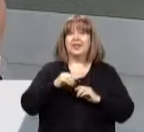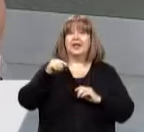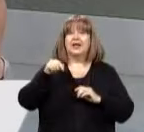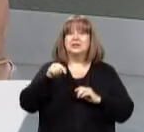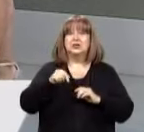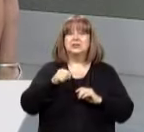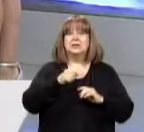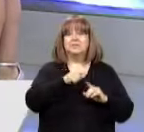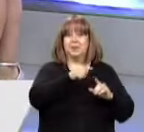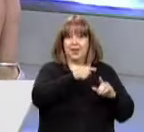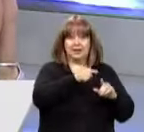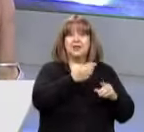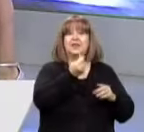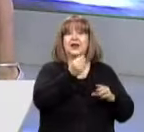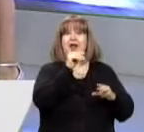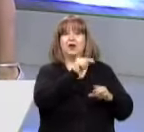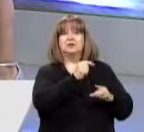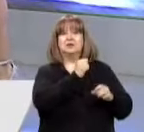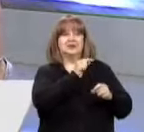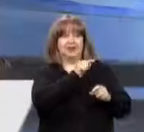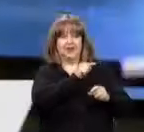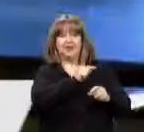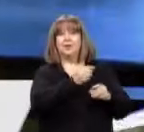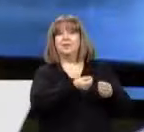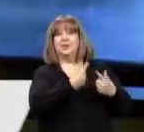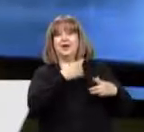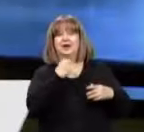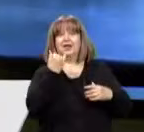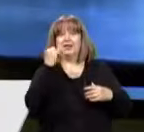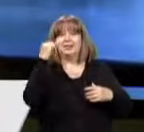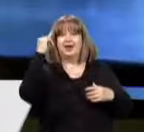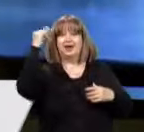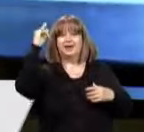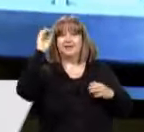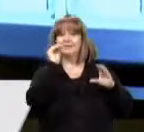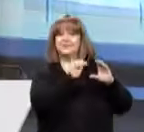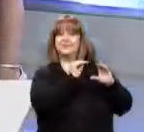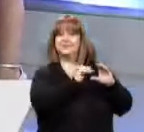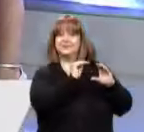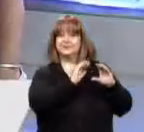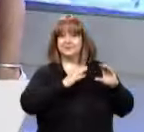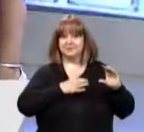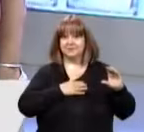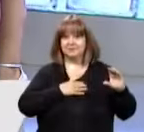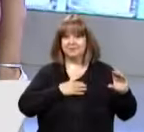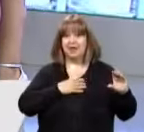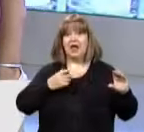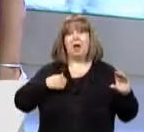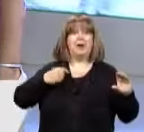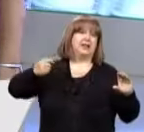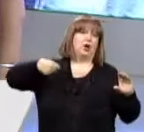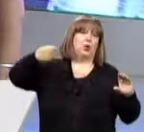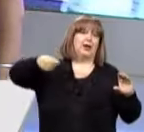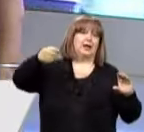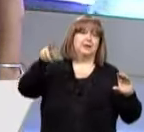plata que la plata trabaje para mí que viste que es lo que vos uno la panacea lo que uno quiere y se puede o sea si uno conoce hay gente que está necesitando ese dinero